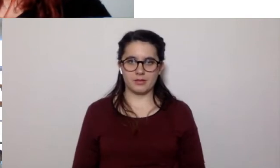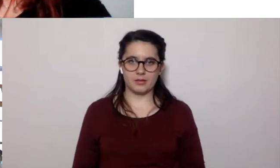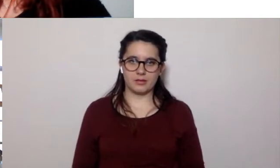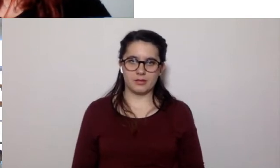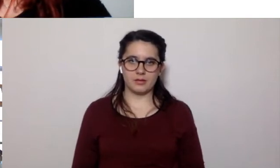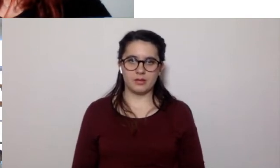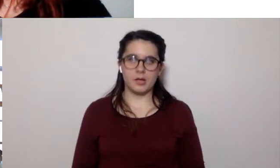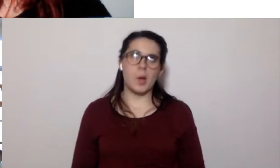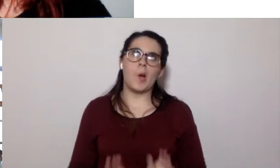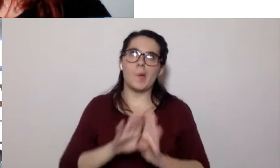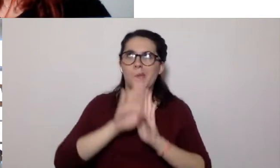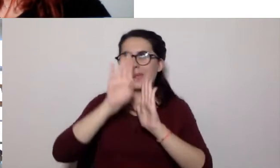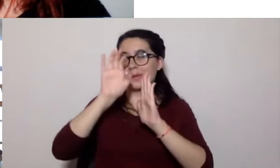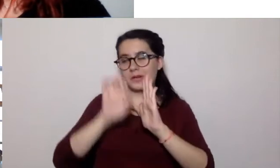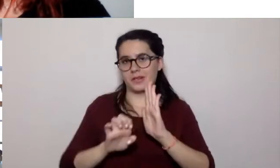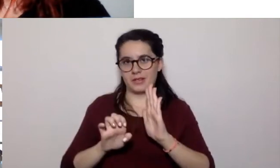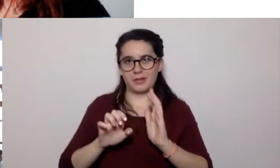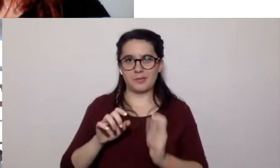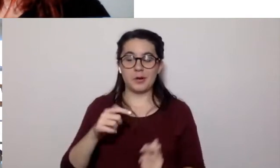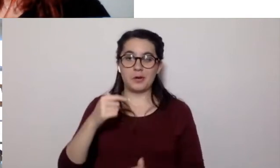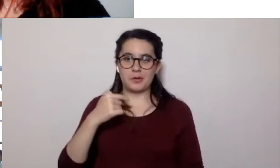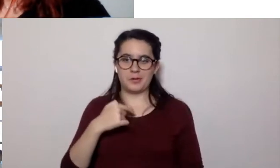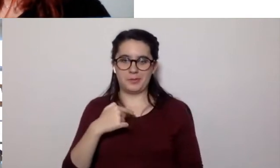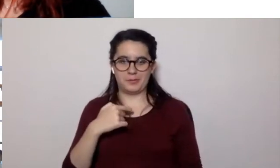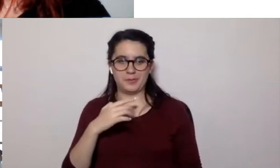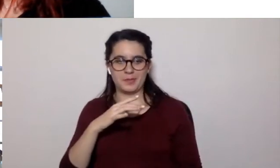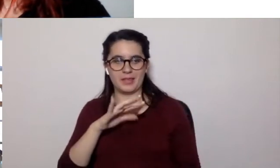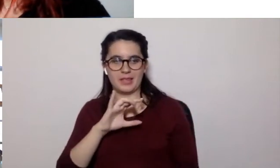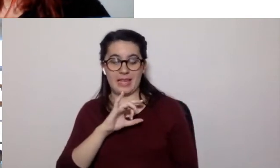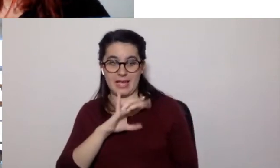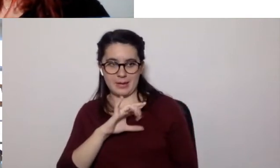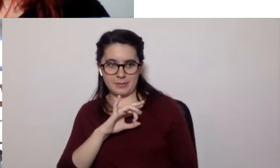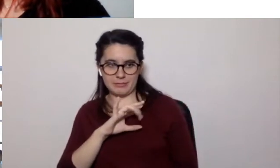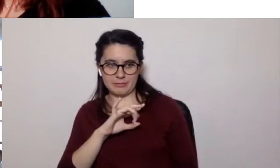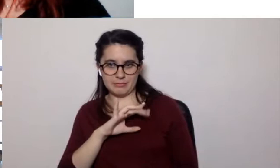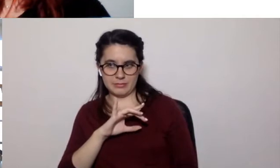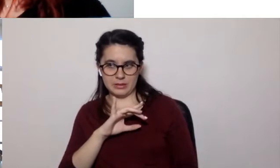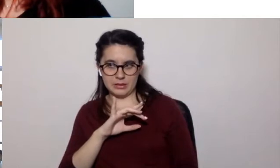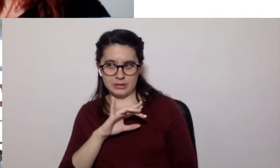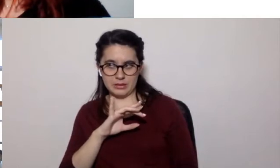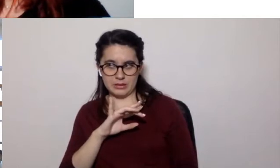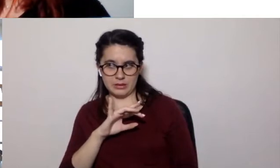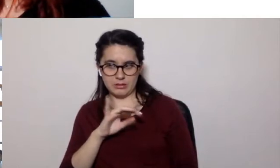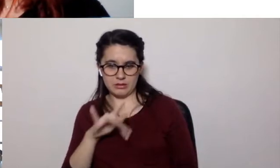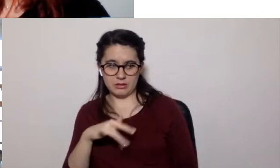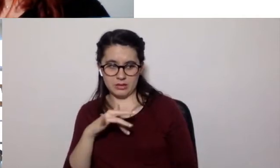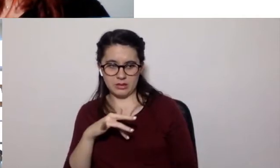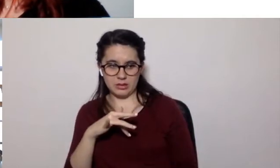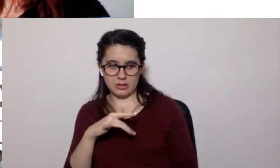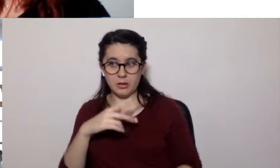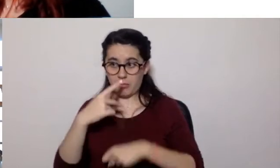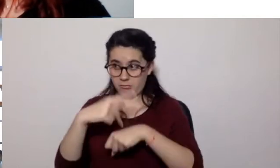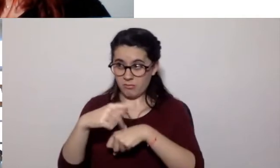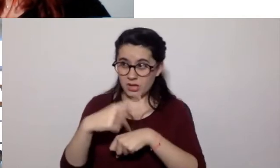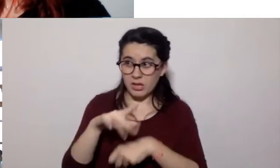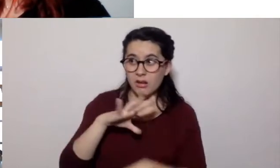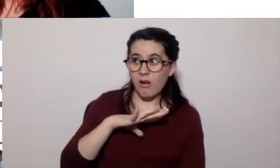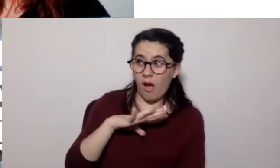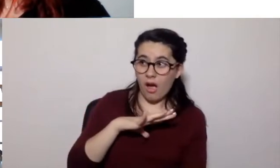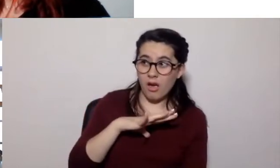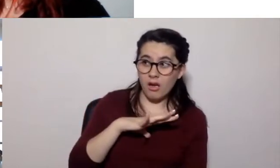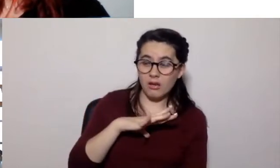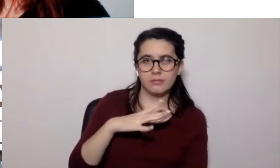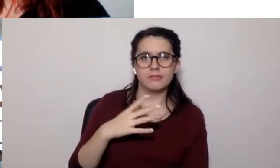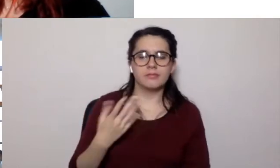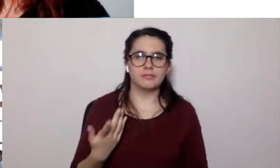si me siento asustado, debo estar en peligro, ¿no? Como racionalizar emocionalmente las cosas. Si me siento